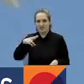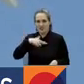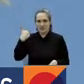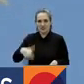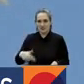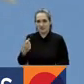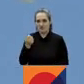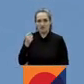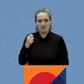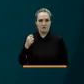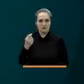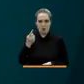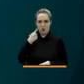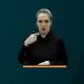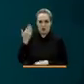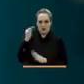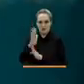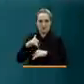horas.